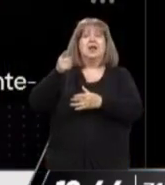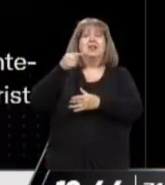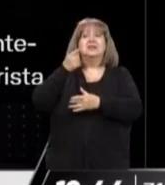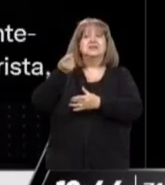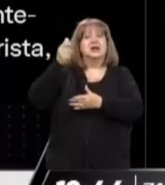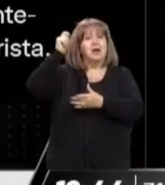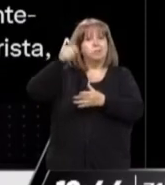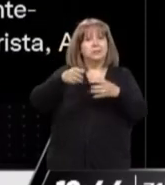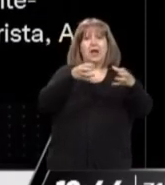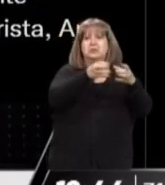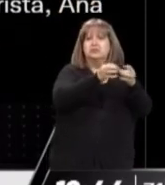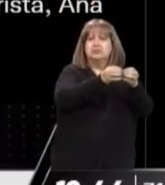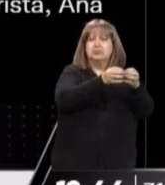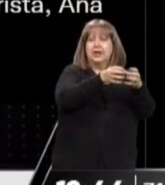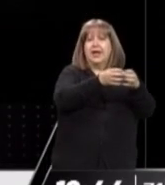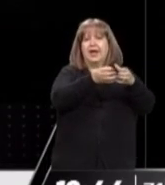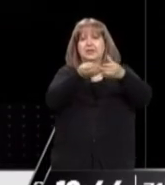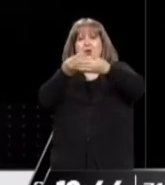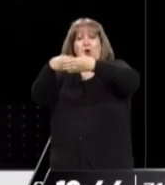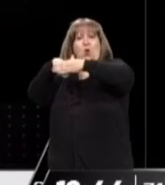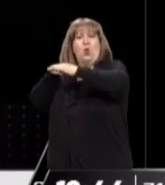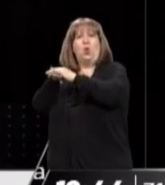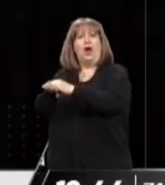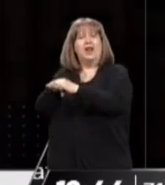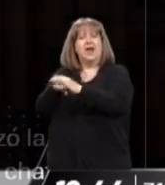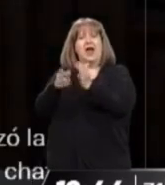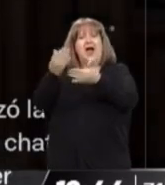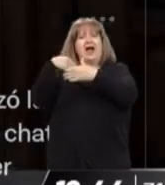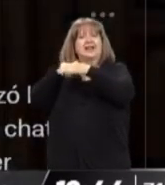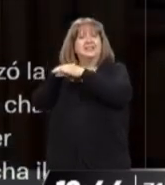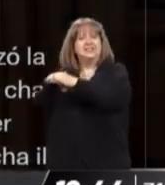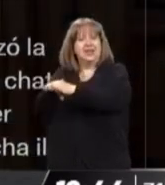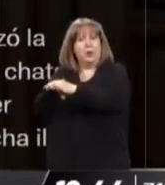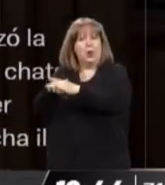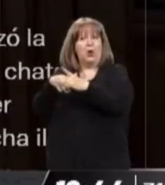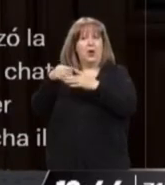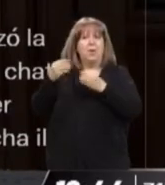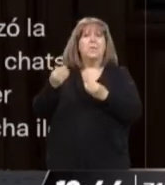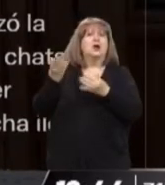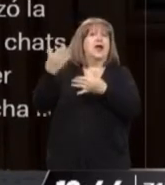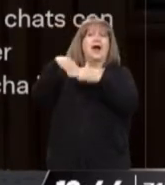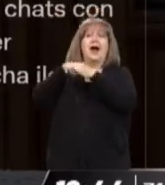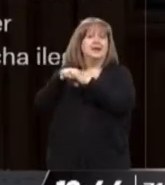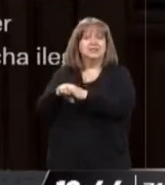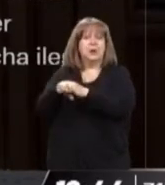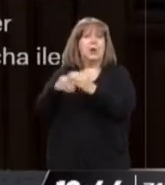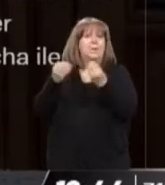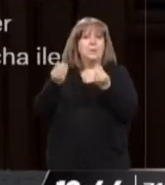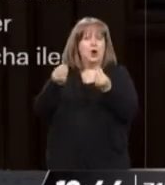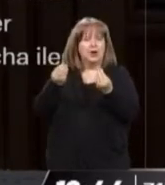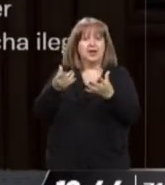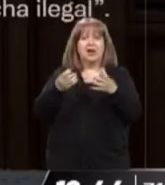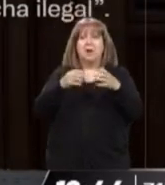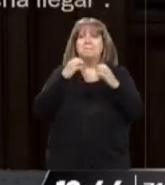causa en la que se investigaba al secretario privado de Rosati por sus diálogos y cuestiona que ha sido archivado porque los